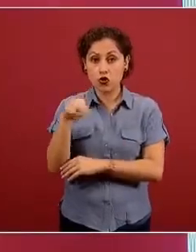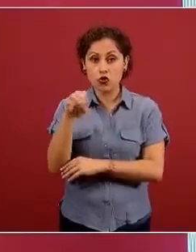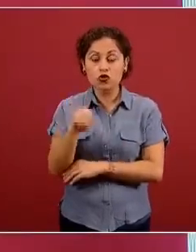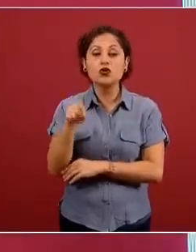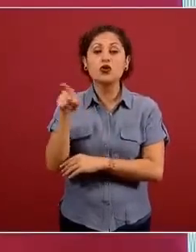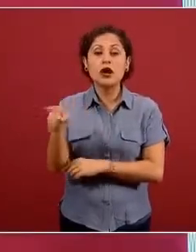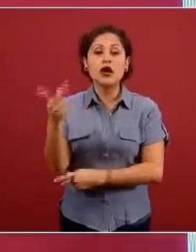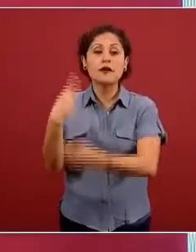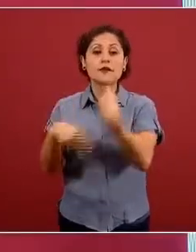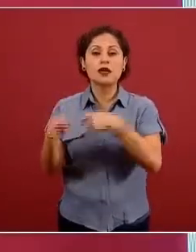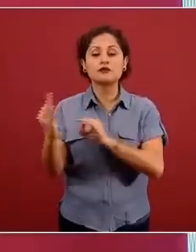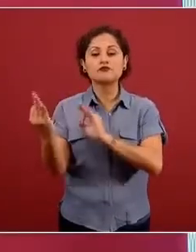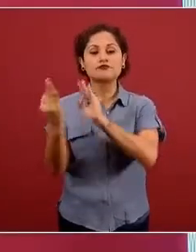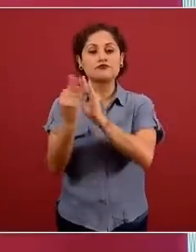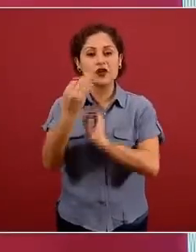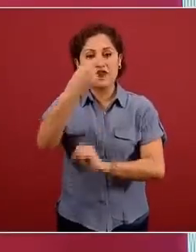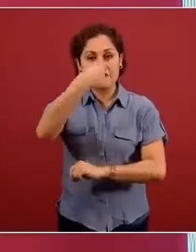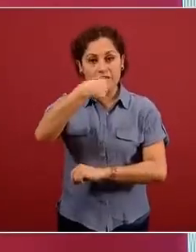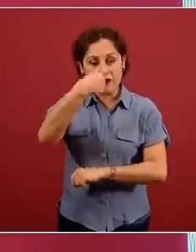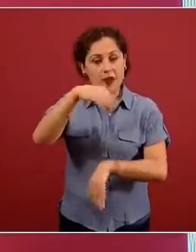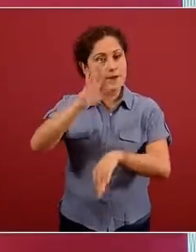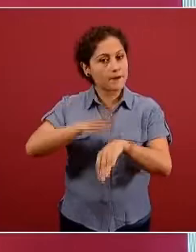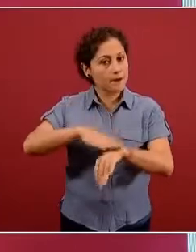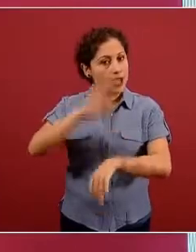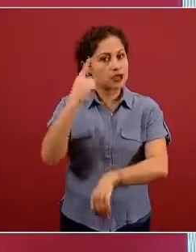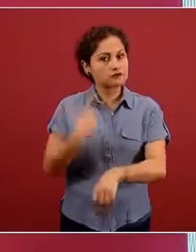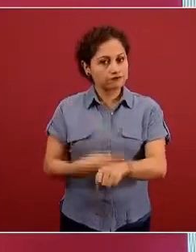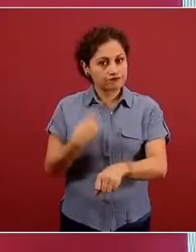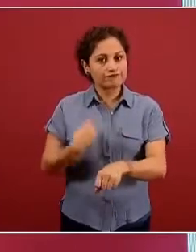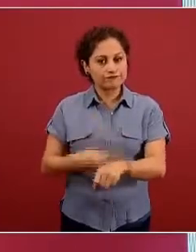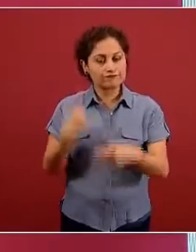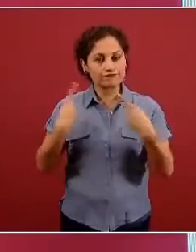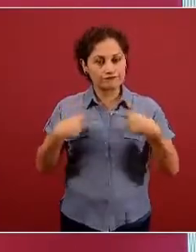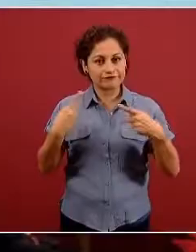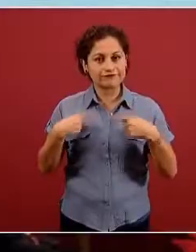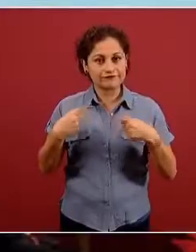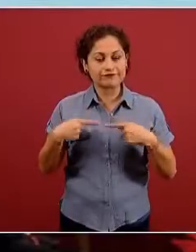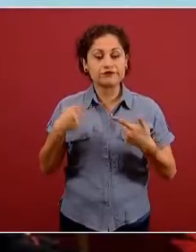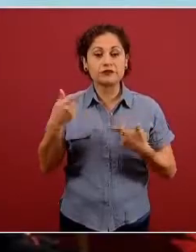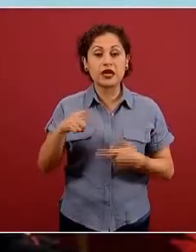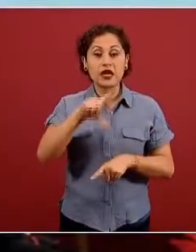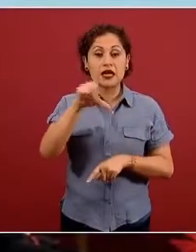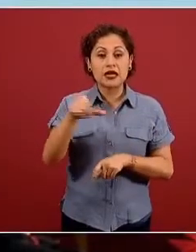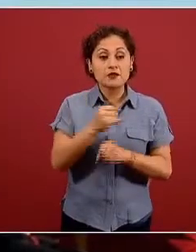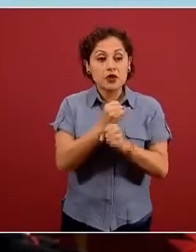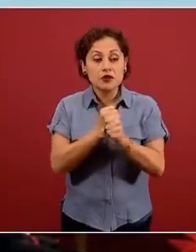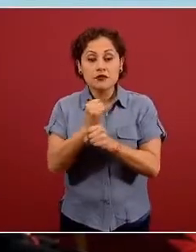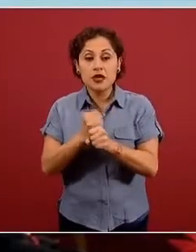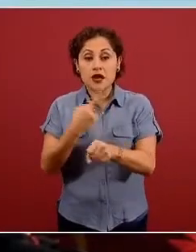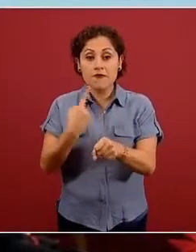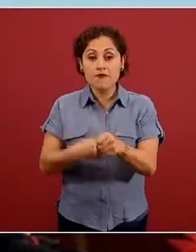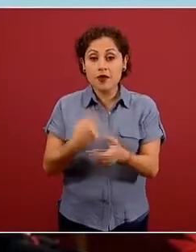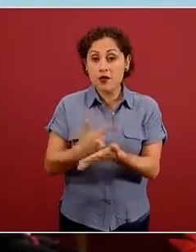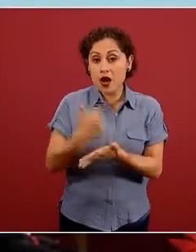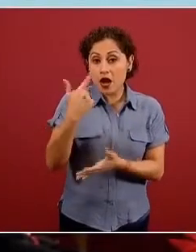tengan infecciones respiratorias agudas, tanto leves como graves. La siguiente.